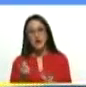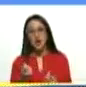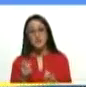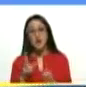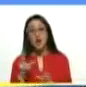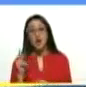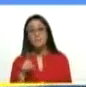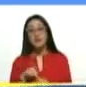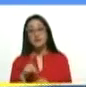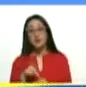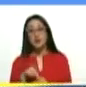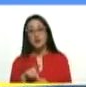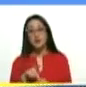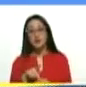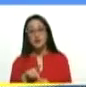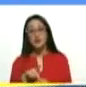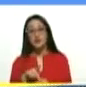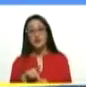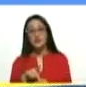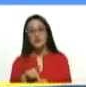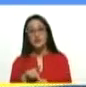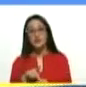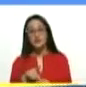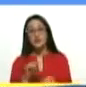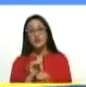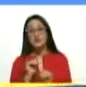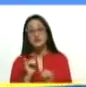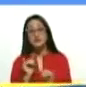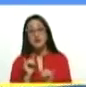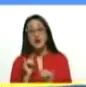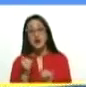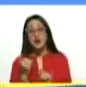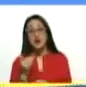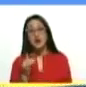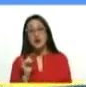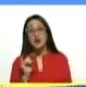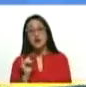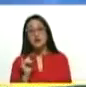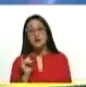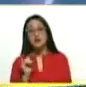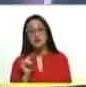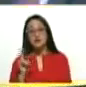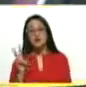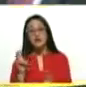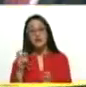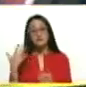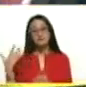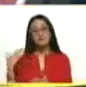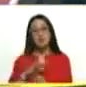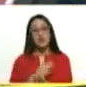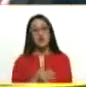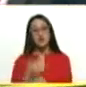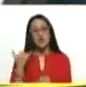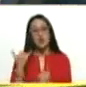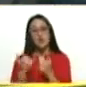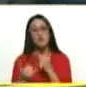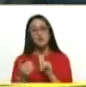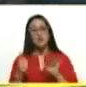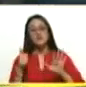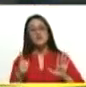petrolera. Ya tuvimos unos indicadores poderosos en los últimos 6